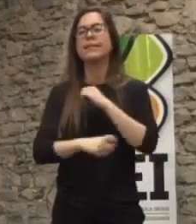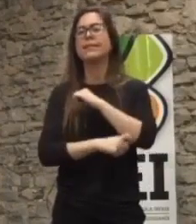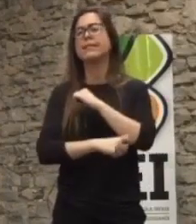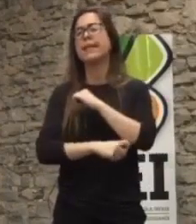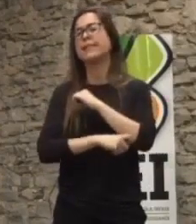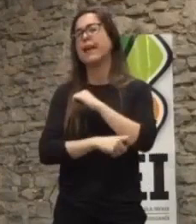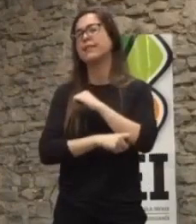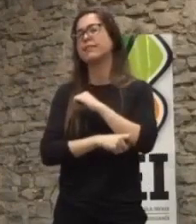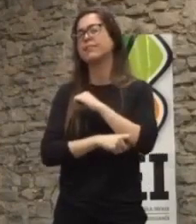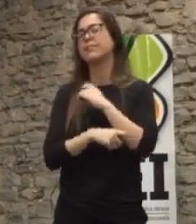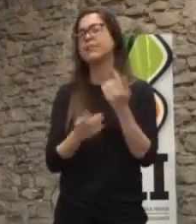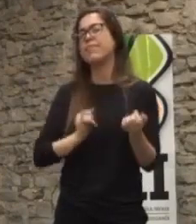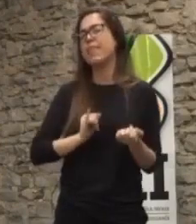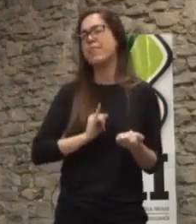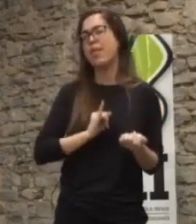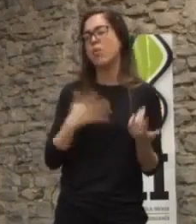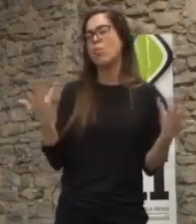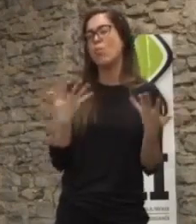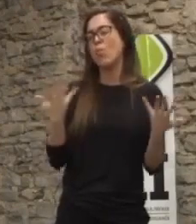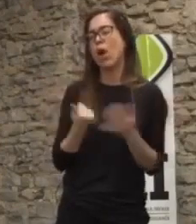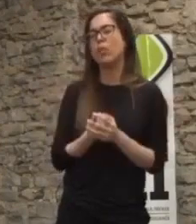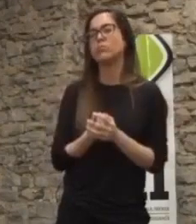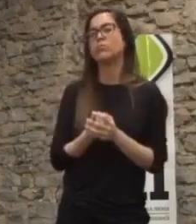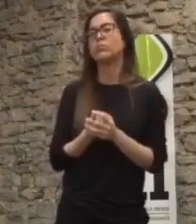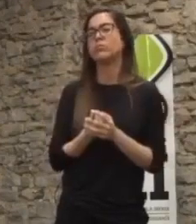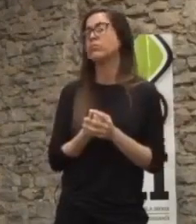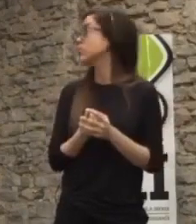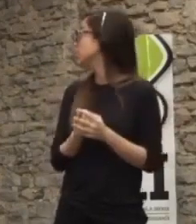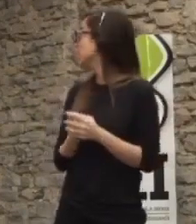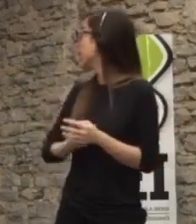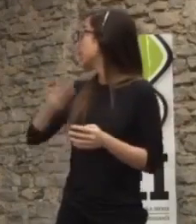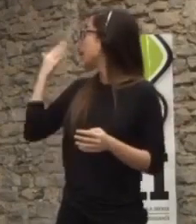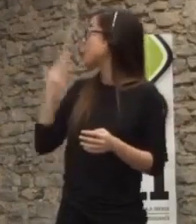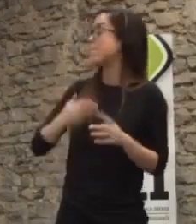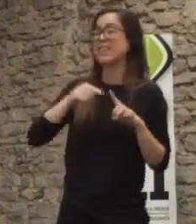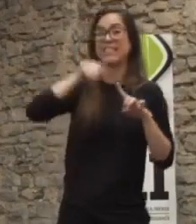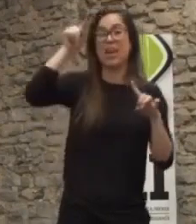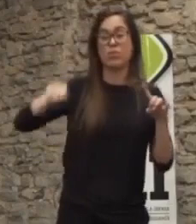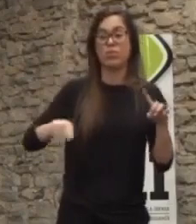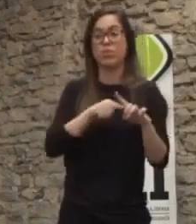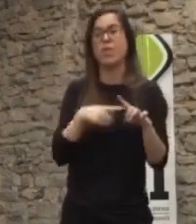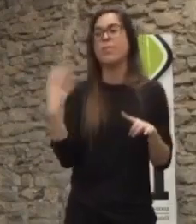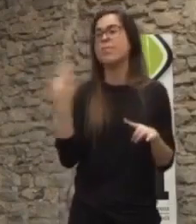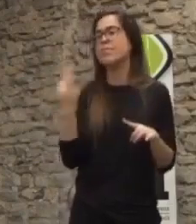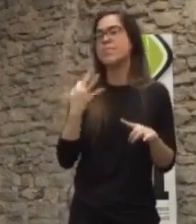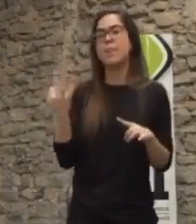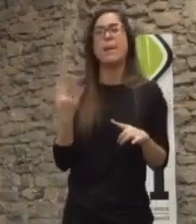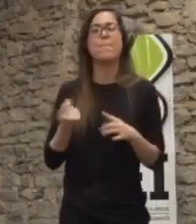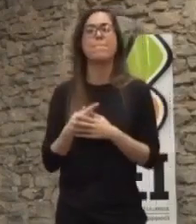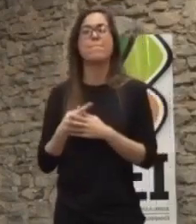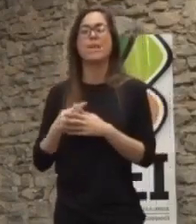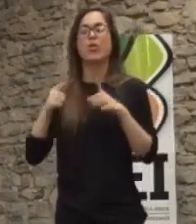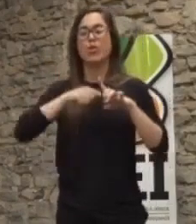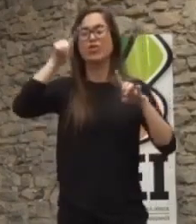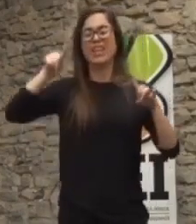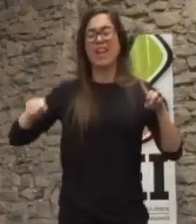que ver con la triangulación. Es decir, en la estrategia antirrumores es importantísimo que el impulso sea compartido desde esta